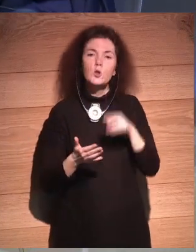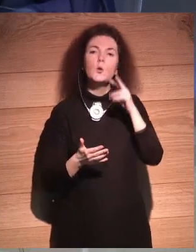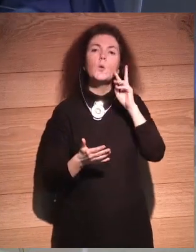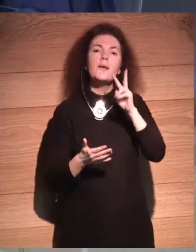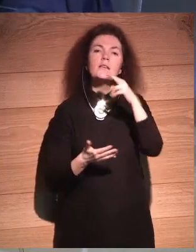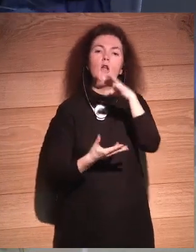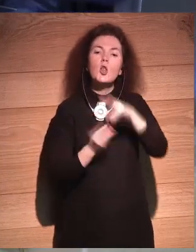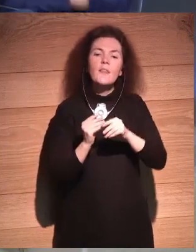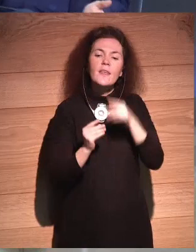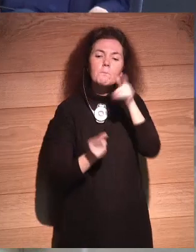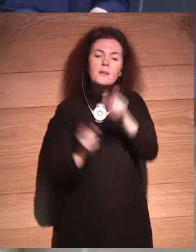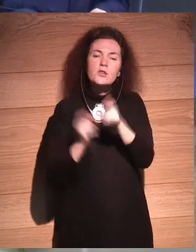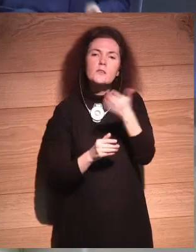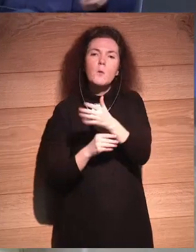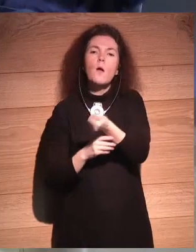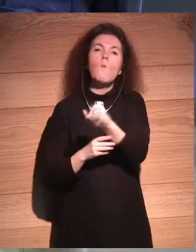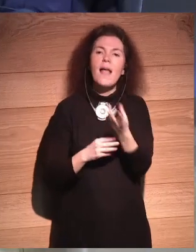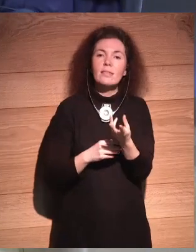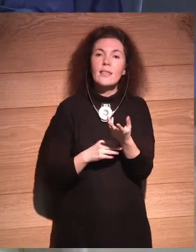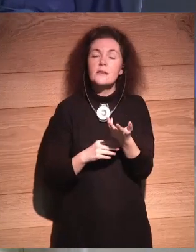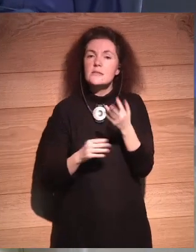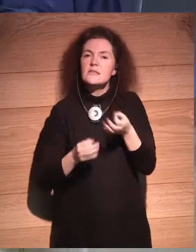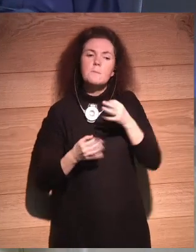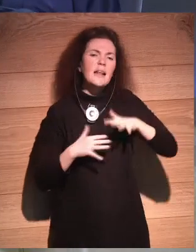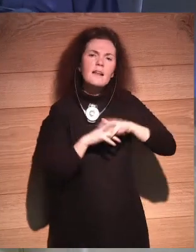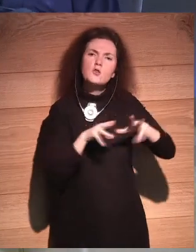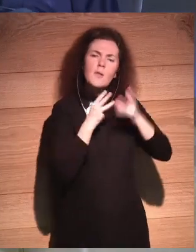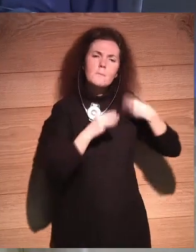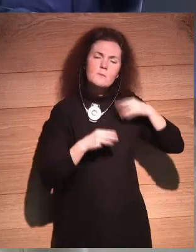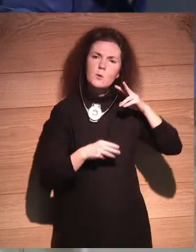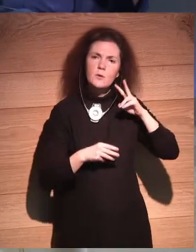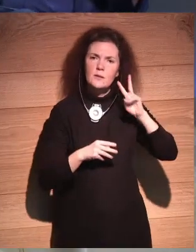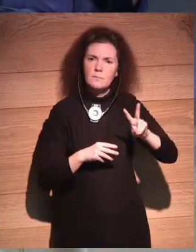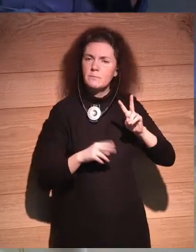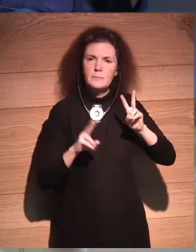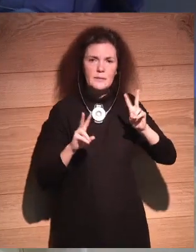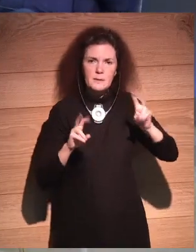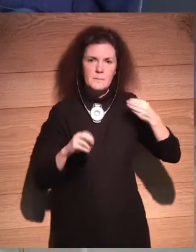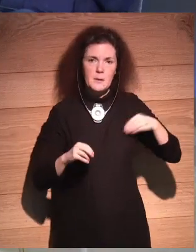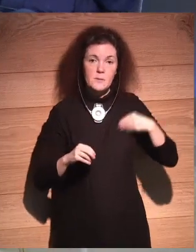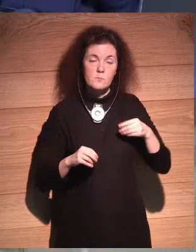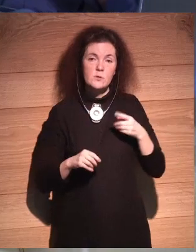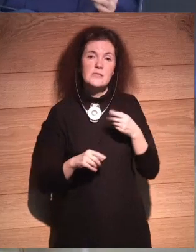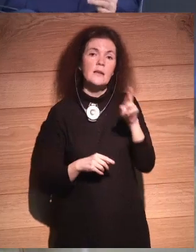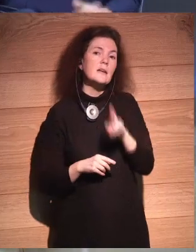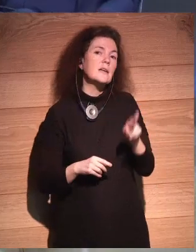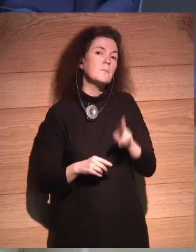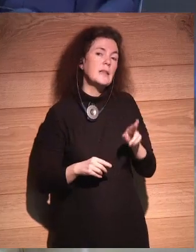personas que mueren, es decir, lo contrario. Y esto es lo que pasa en las redes sociales. Se están